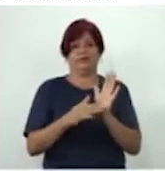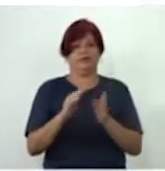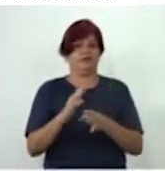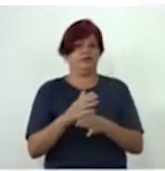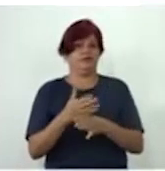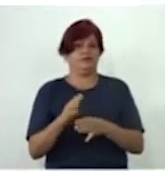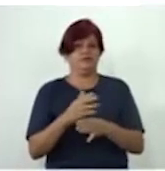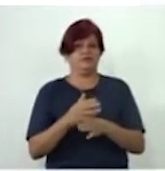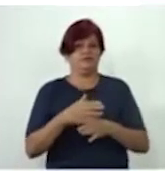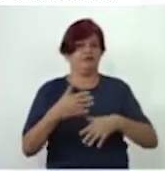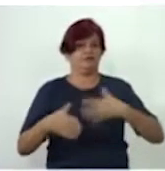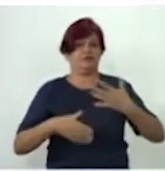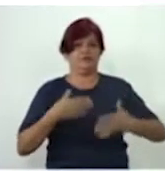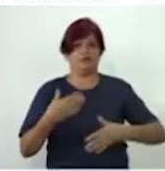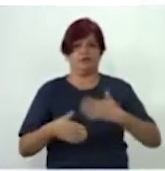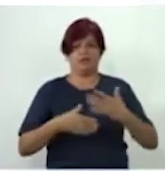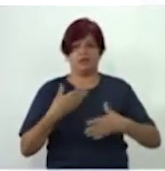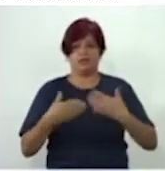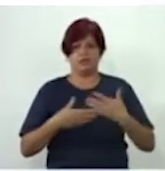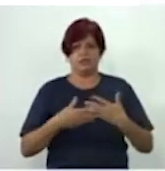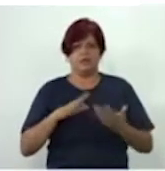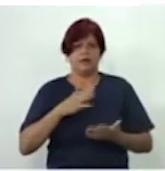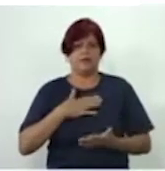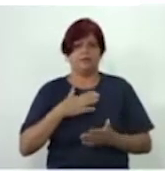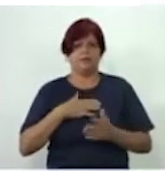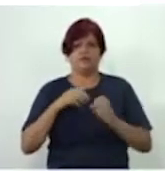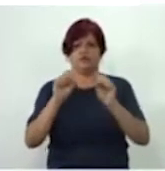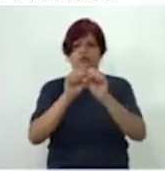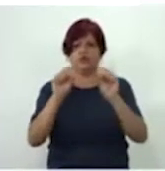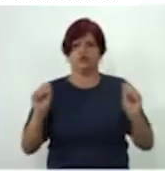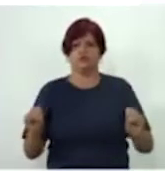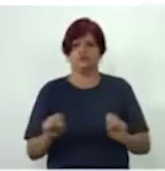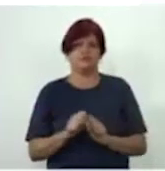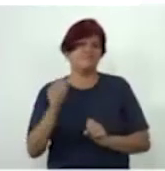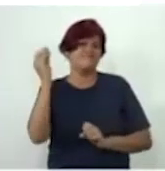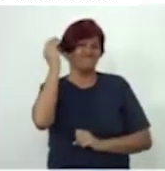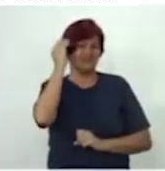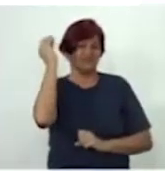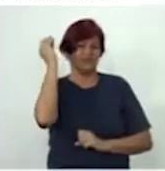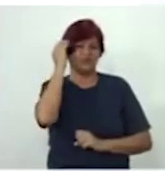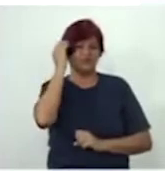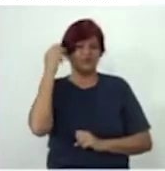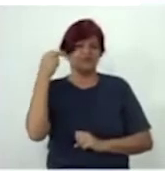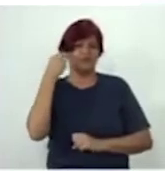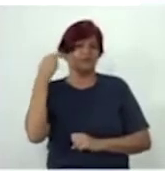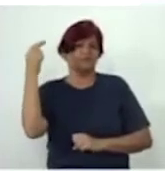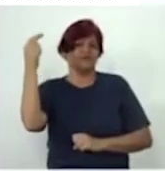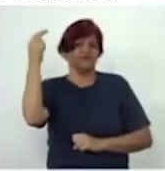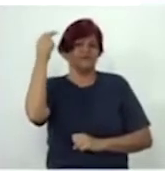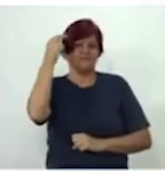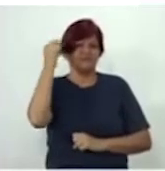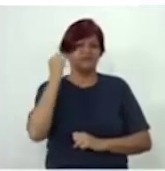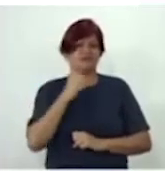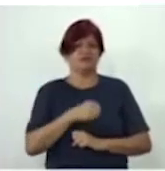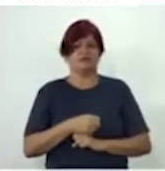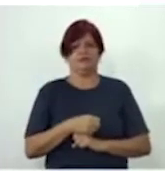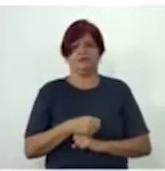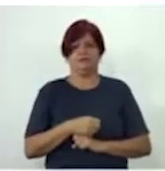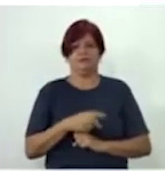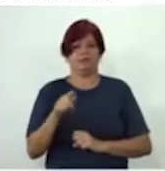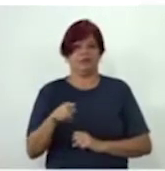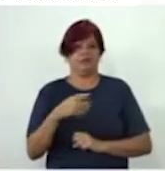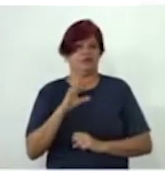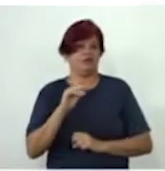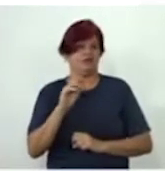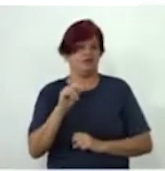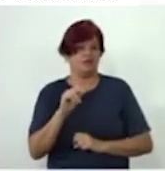de actividades la apropiación de un sistema de conocimiento, habilidades intelectuales, aquí le mencionamos